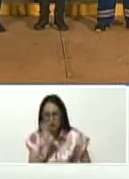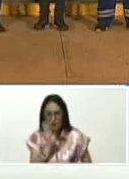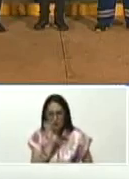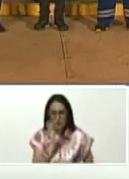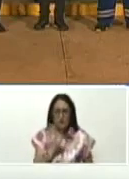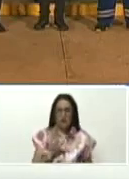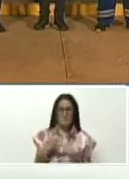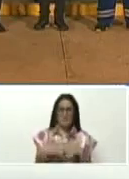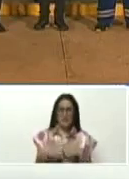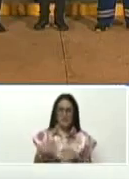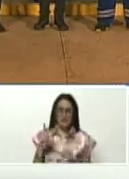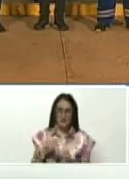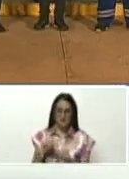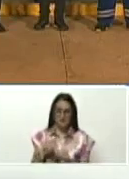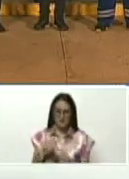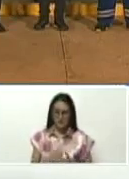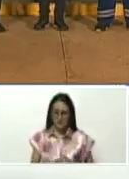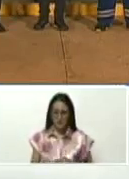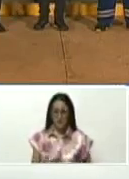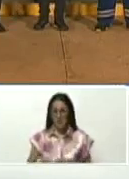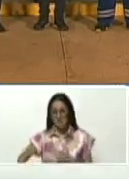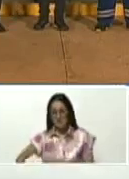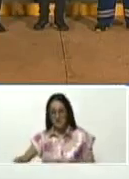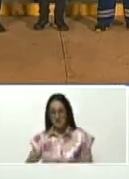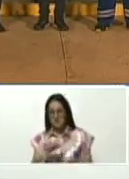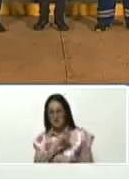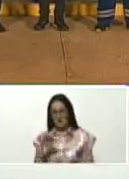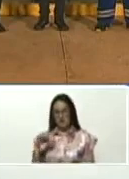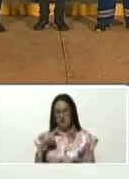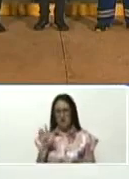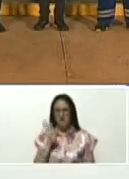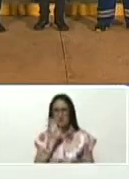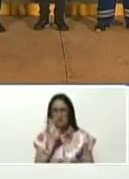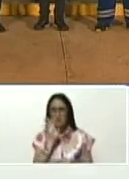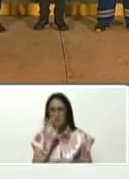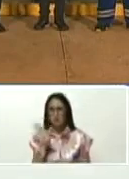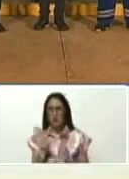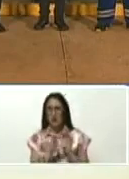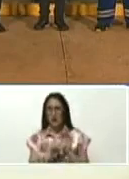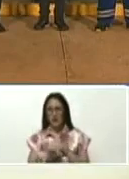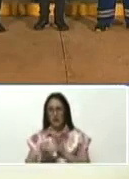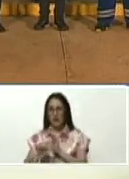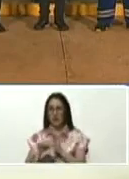saquearon Monómero para enriquecerse. Bandidos, ladrones.